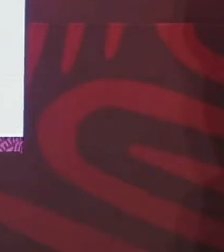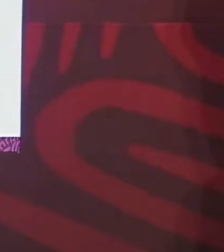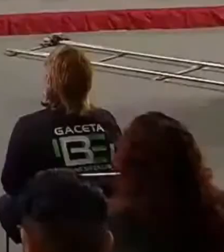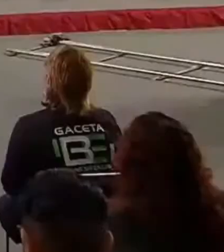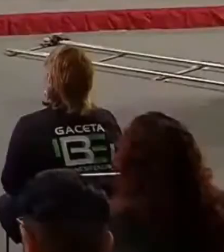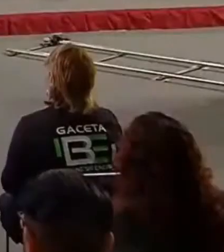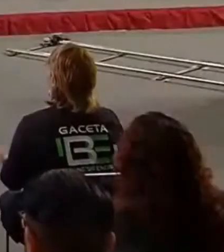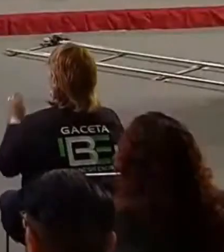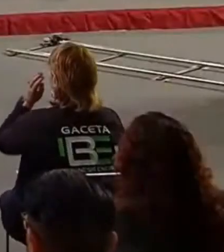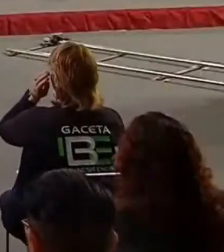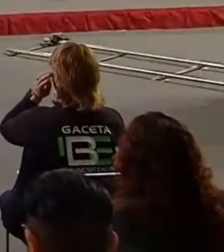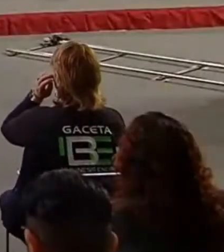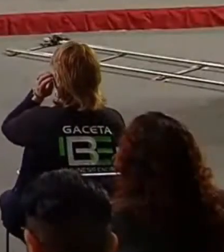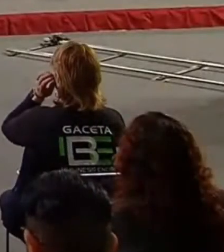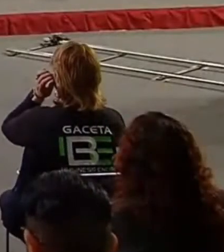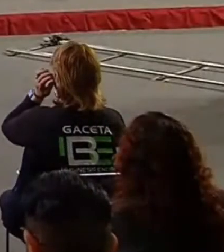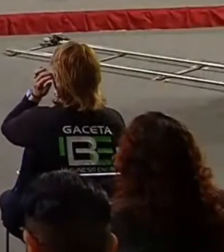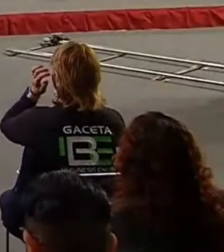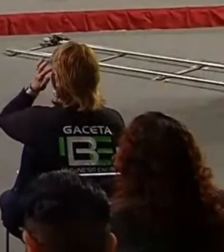hay